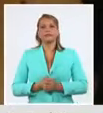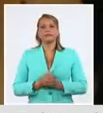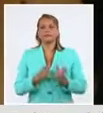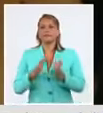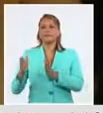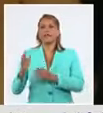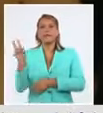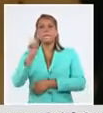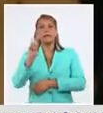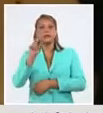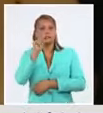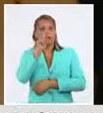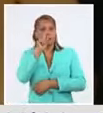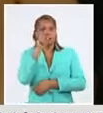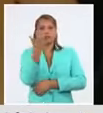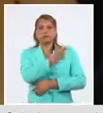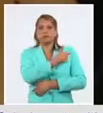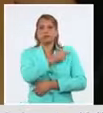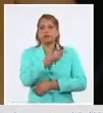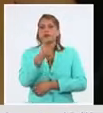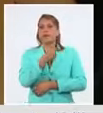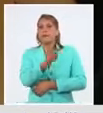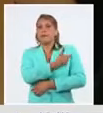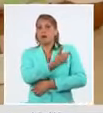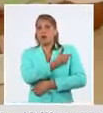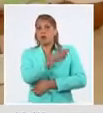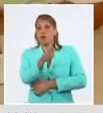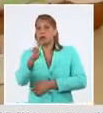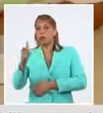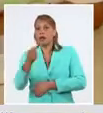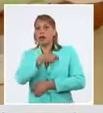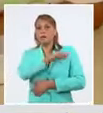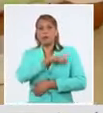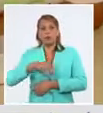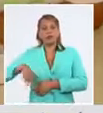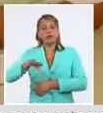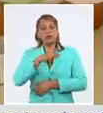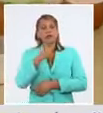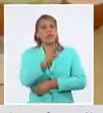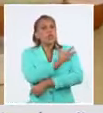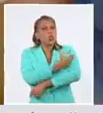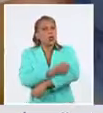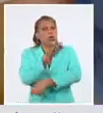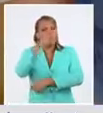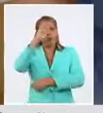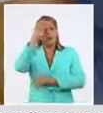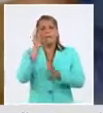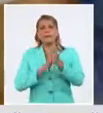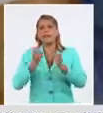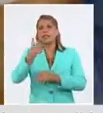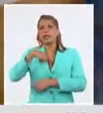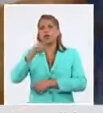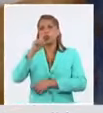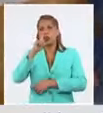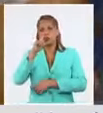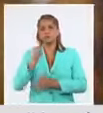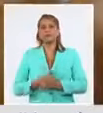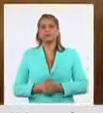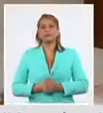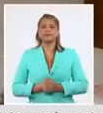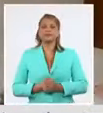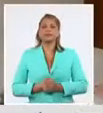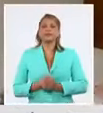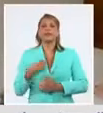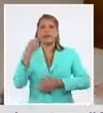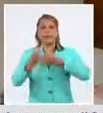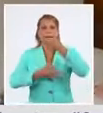de 10.000 personas con la vacuna Abdala, donada por Cuba en el mes de junio. Una vez llegado a la República Bolivariana de Venezuela, el